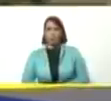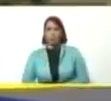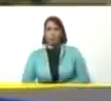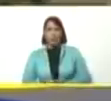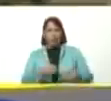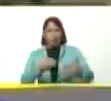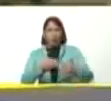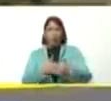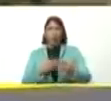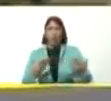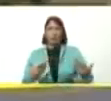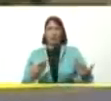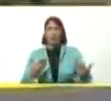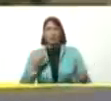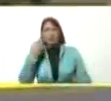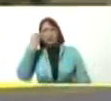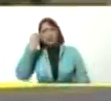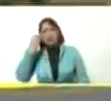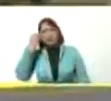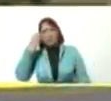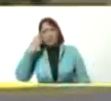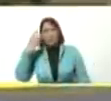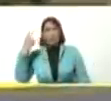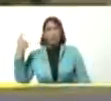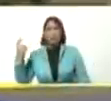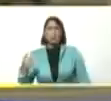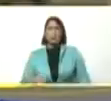contra el imaginario